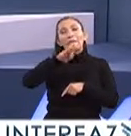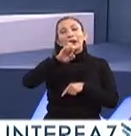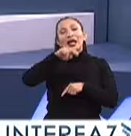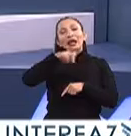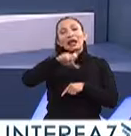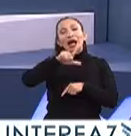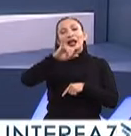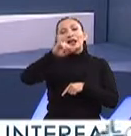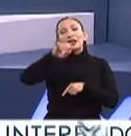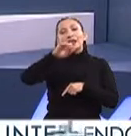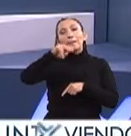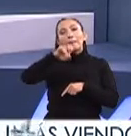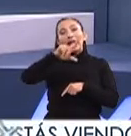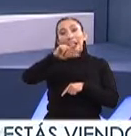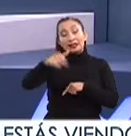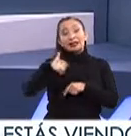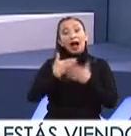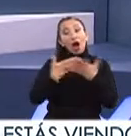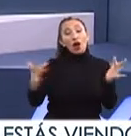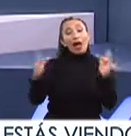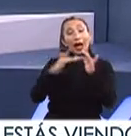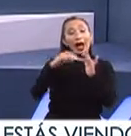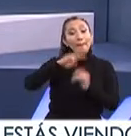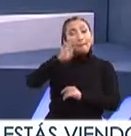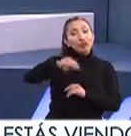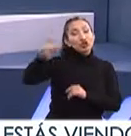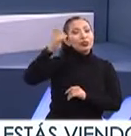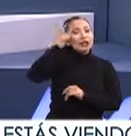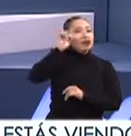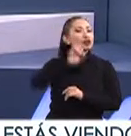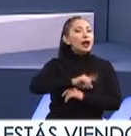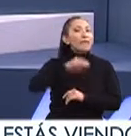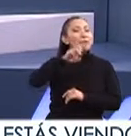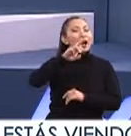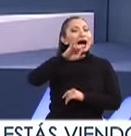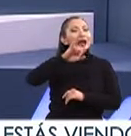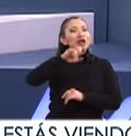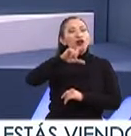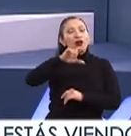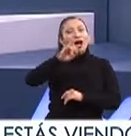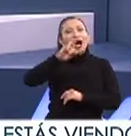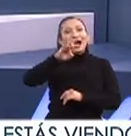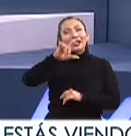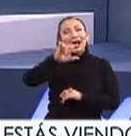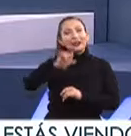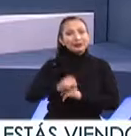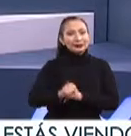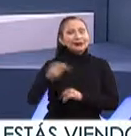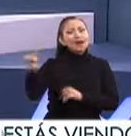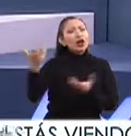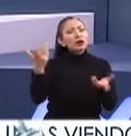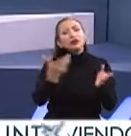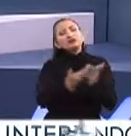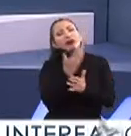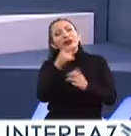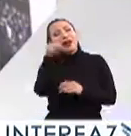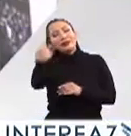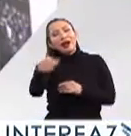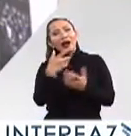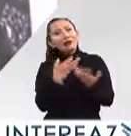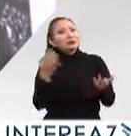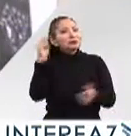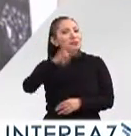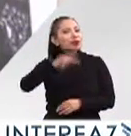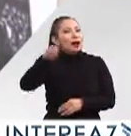los detalles nos enlazamos hasta allá, hasta Michoacán, con su directora Mariol Arias. Muy buenos días, Mariol. ¿Cómo amanecen allá en